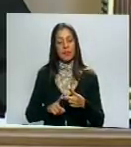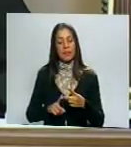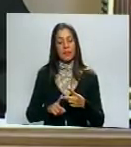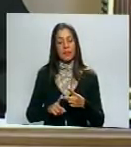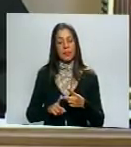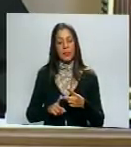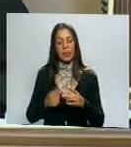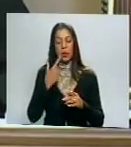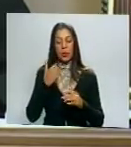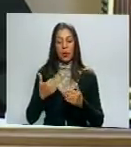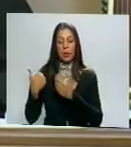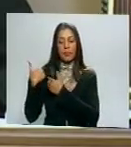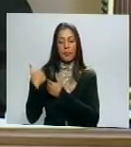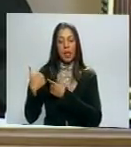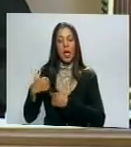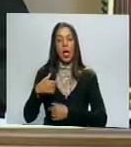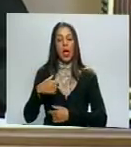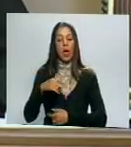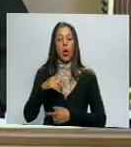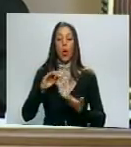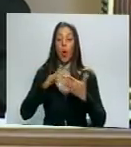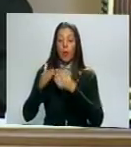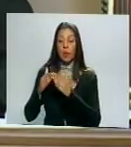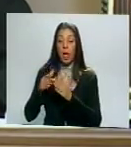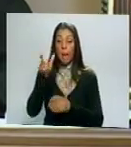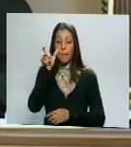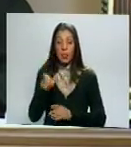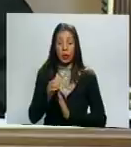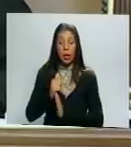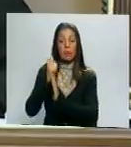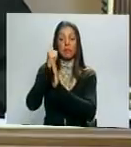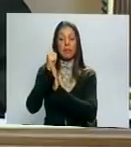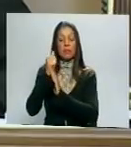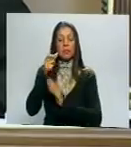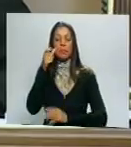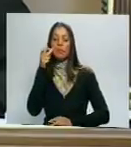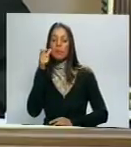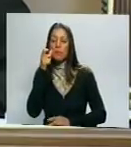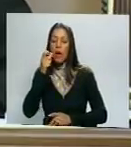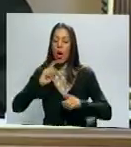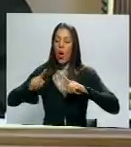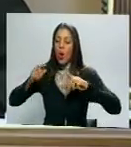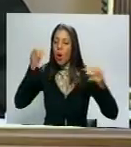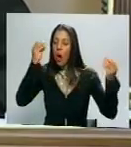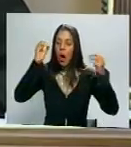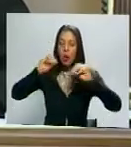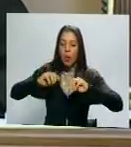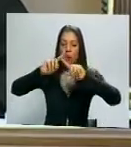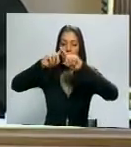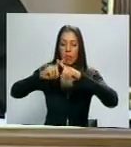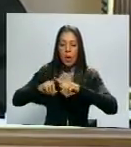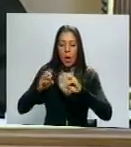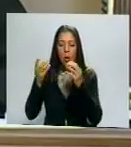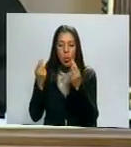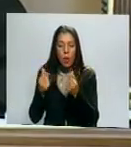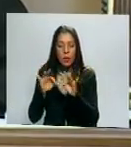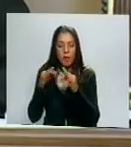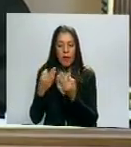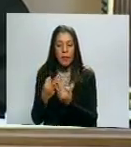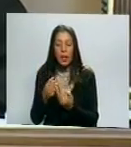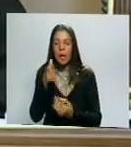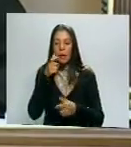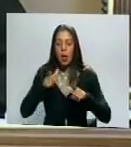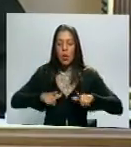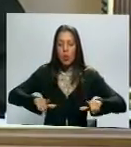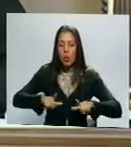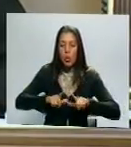Responsable de la comunidad. Persona encargada de coordinar el censo de las familias, las rutas de abastecimiento,